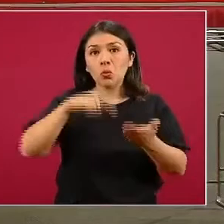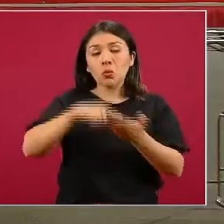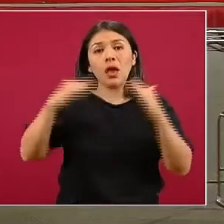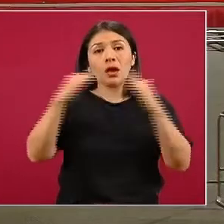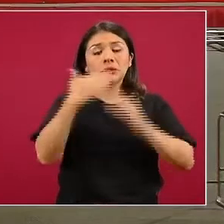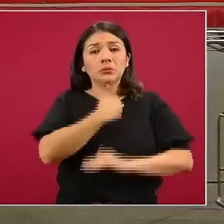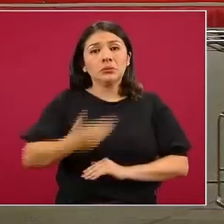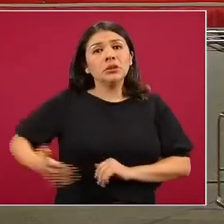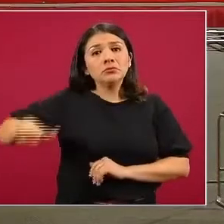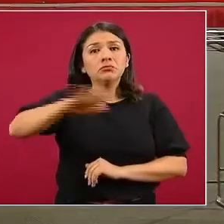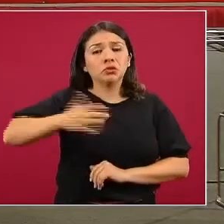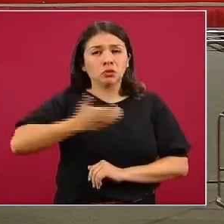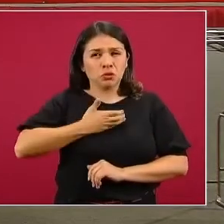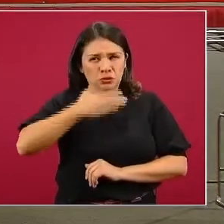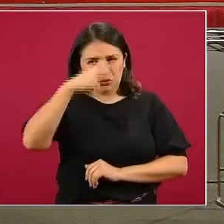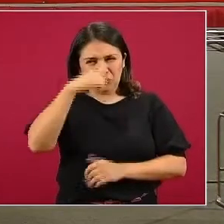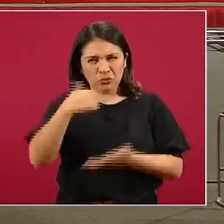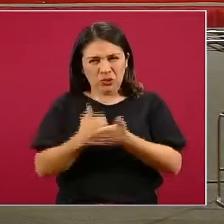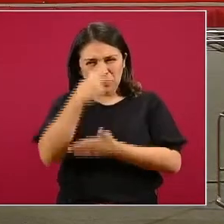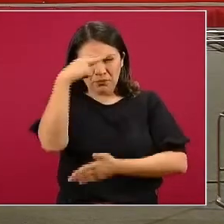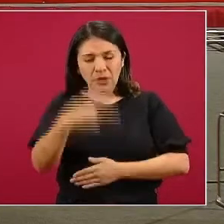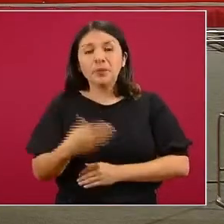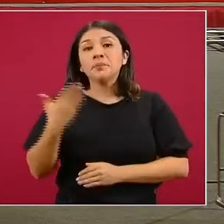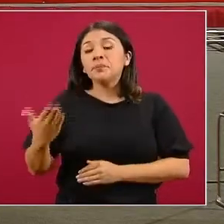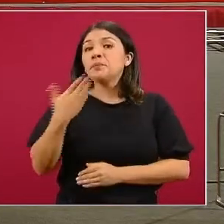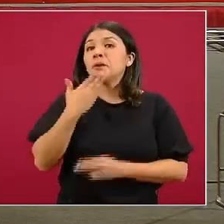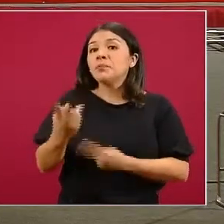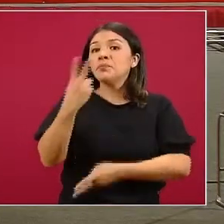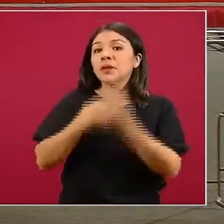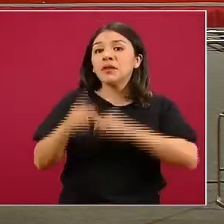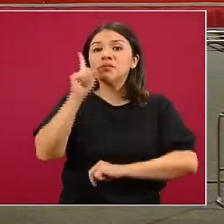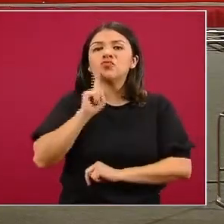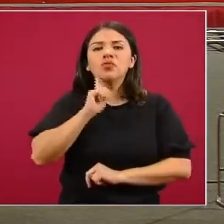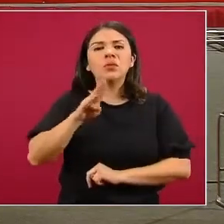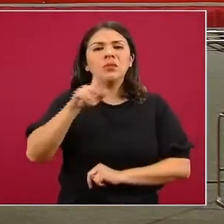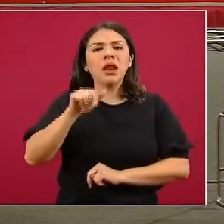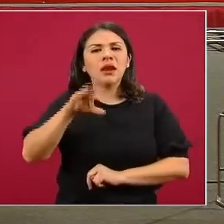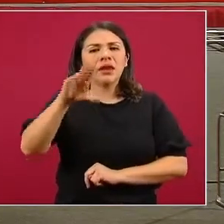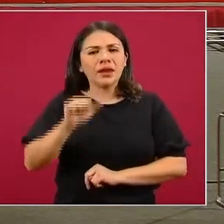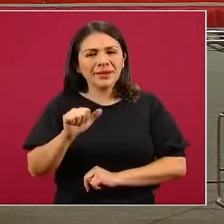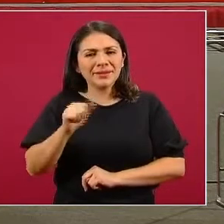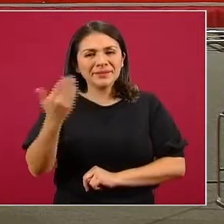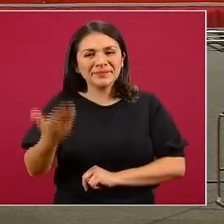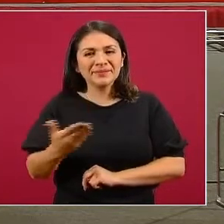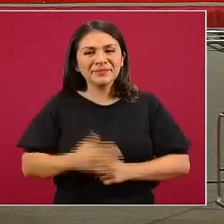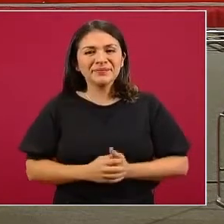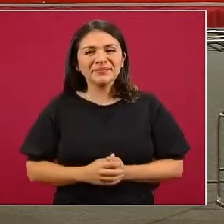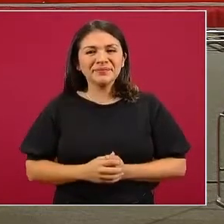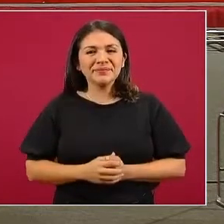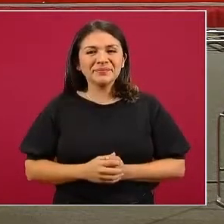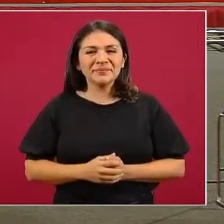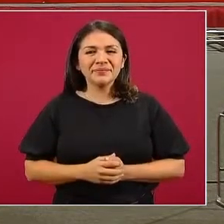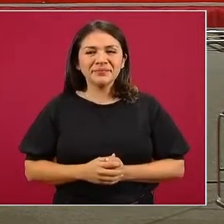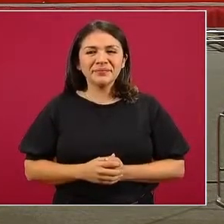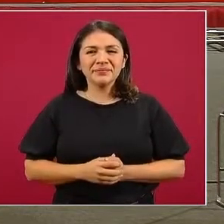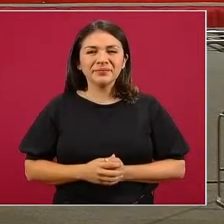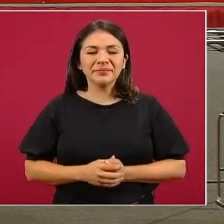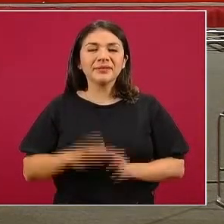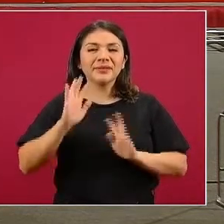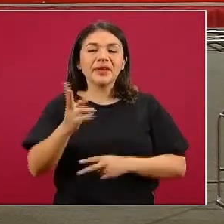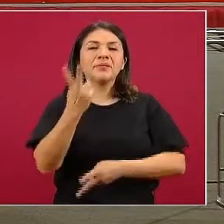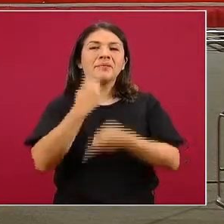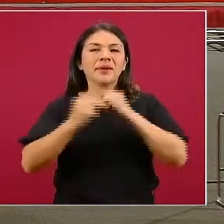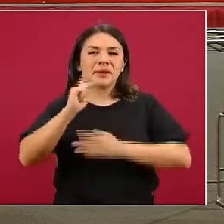Nacional de México, en la Ciudad de México. Le damos la bienvenida a Blanca Valdés, que ya se nos… Valadez, que ya se